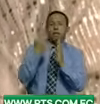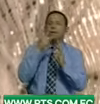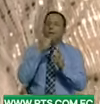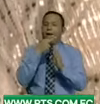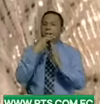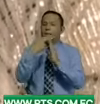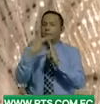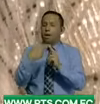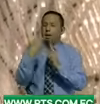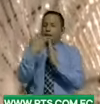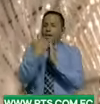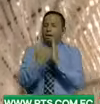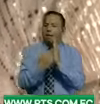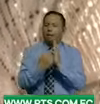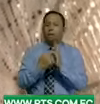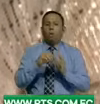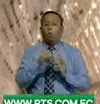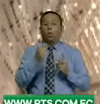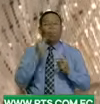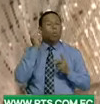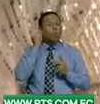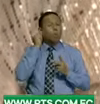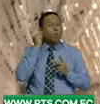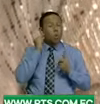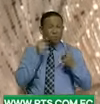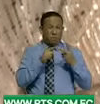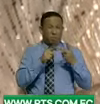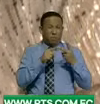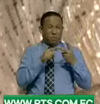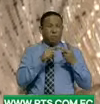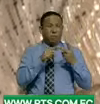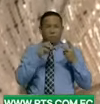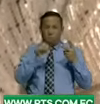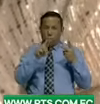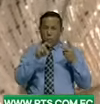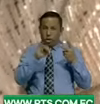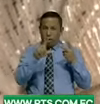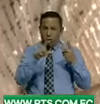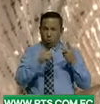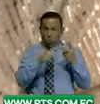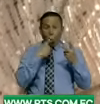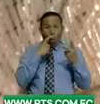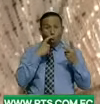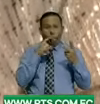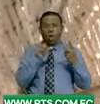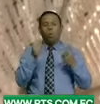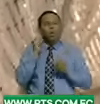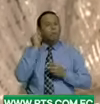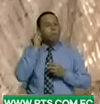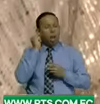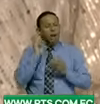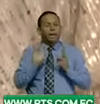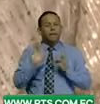Suplente del doctor Murillo sí hay. La doctora Elsie Celi.